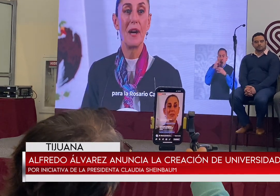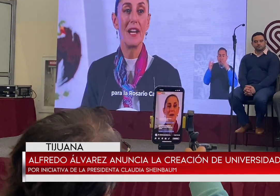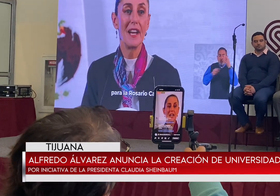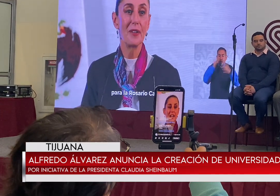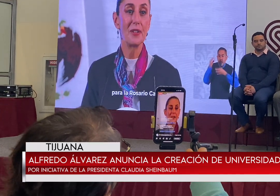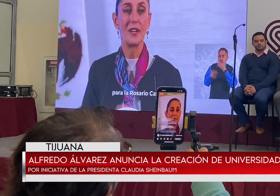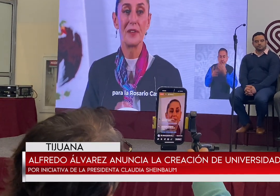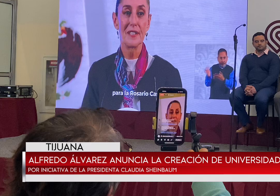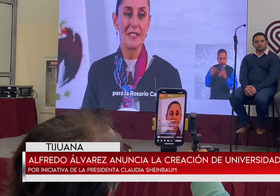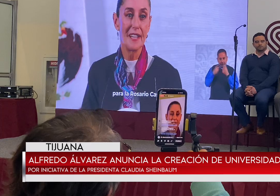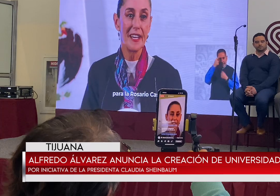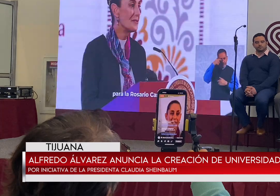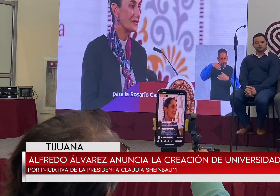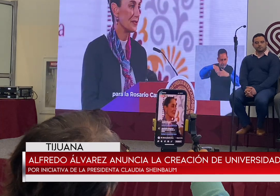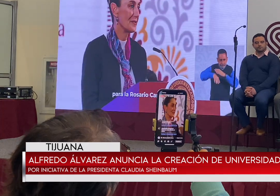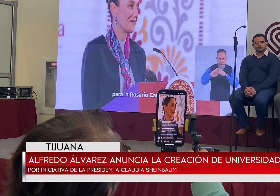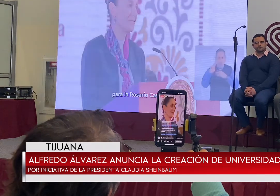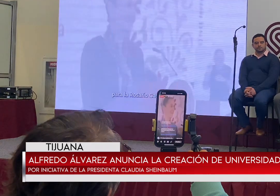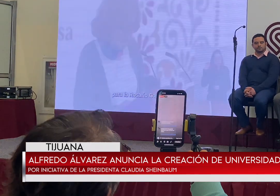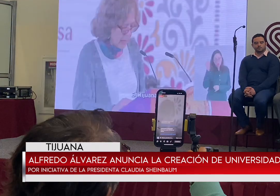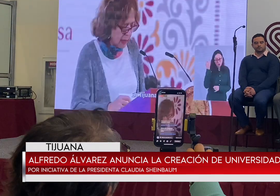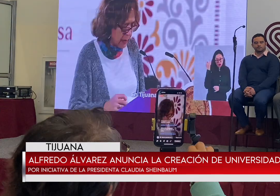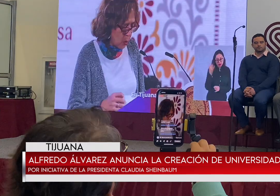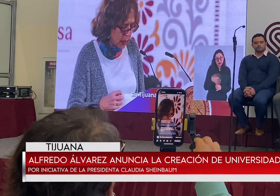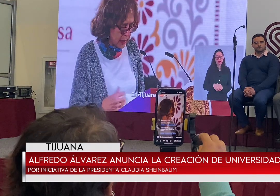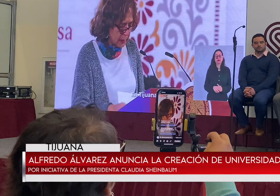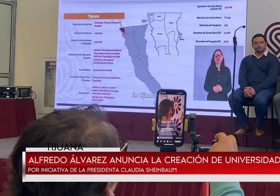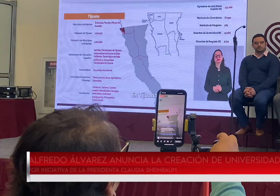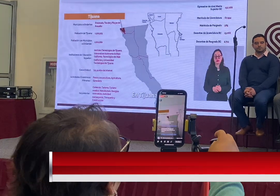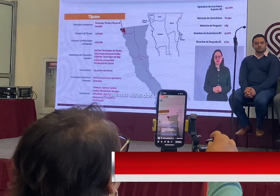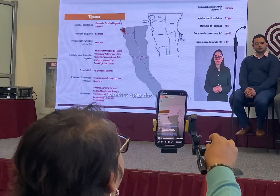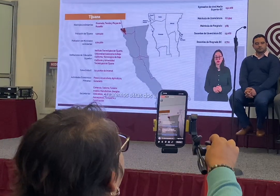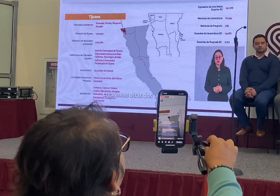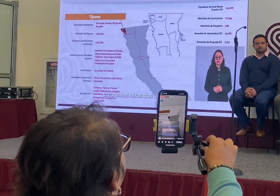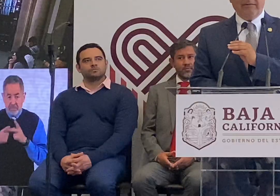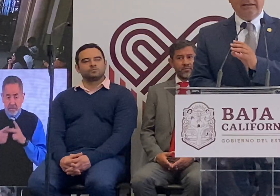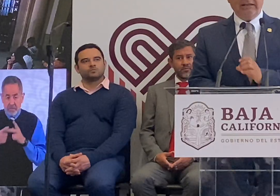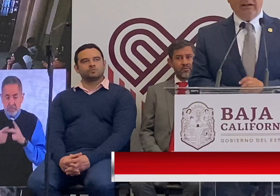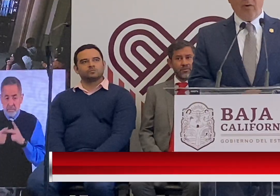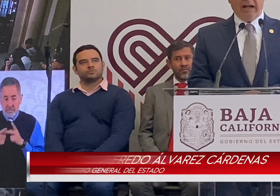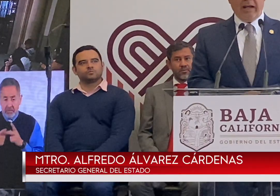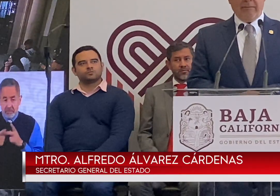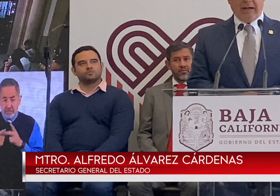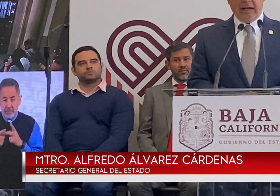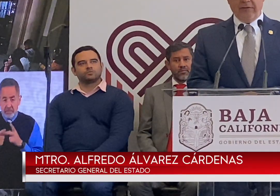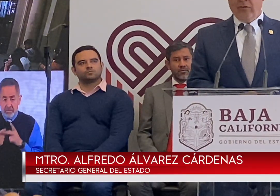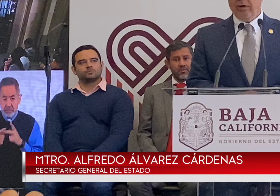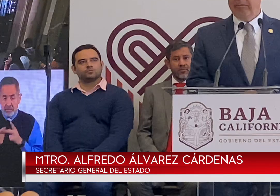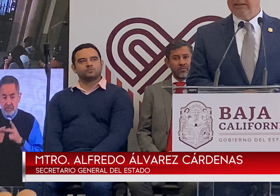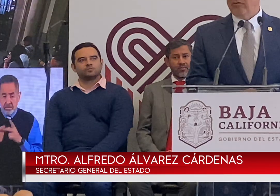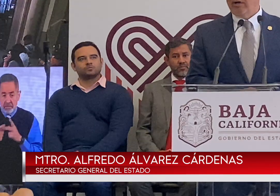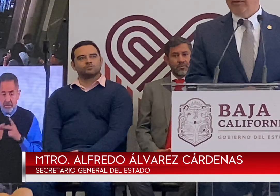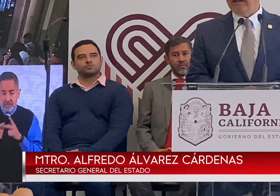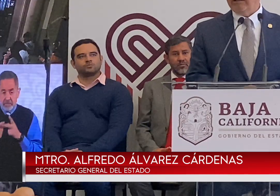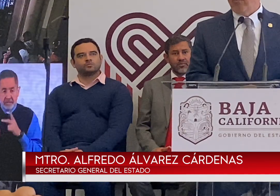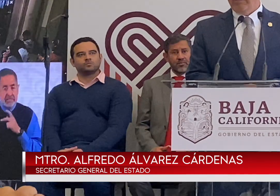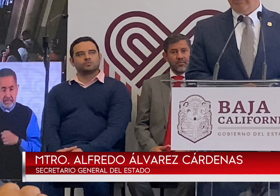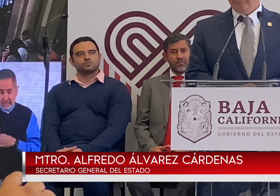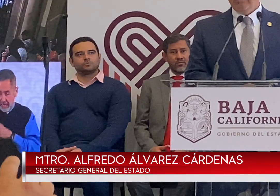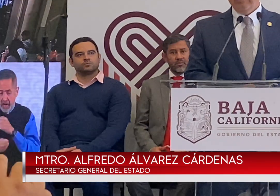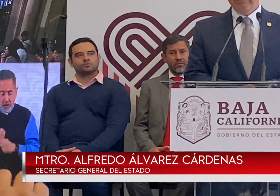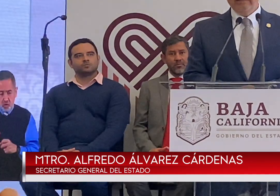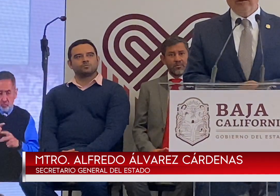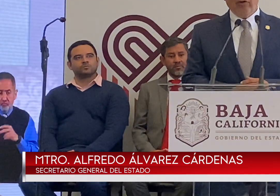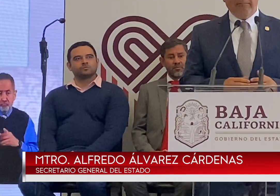una creciente demanda de servicios educativos con la Universidad Nacional Rosario Castellanos. De Tijuana, California, particularmente